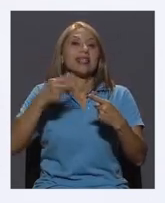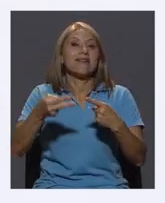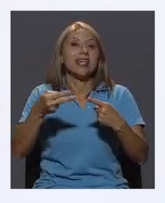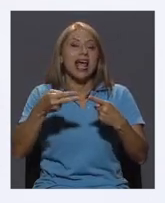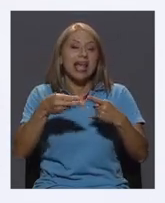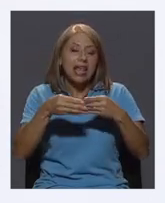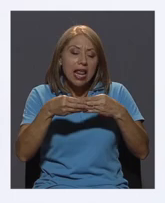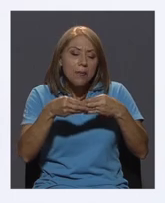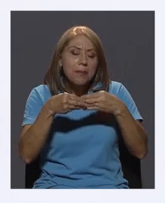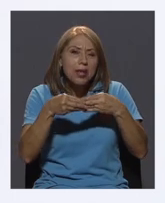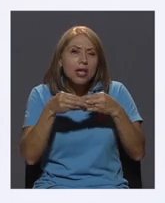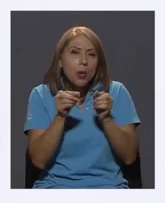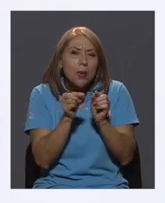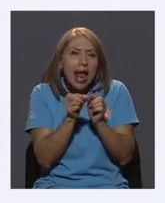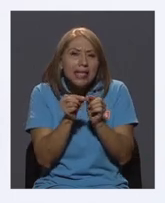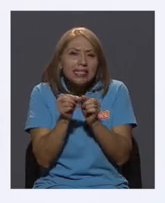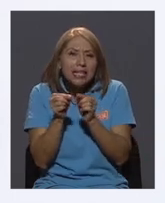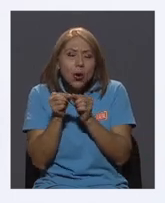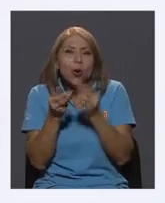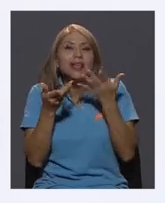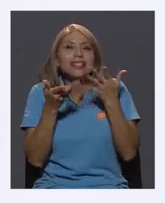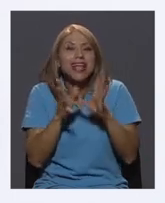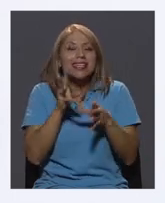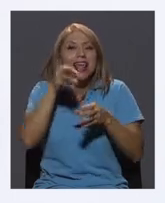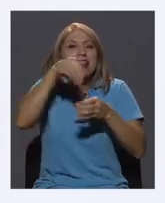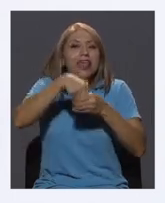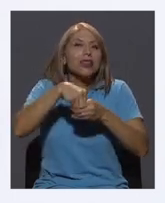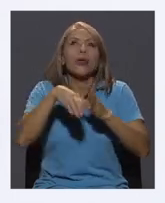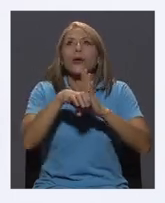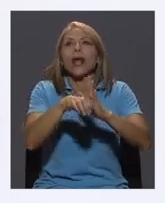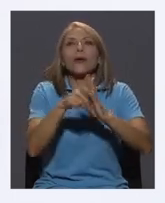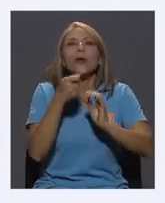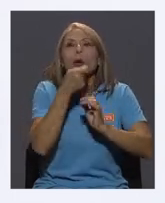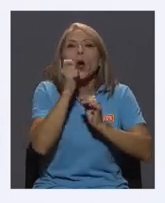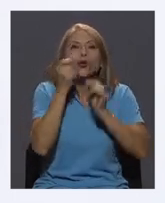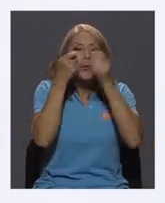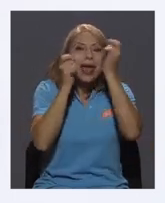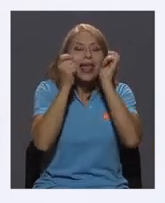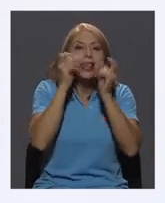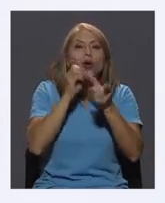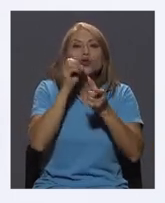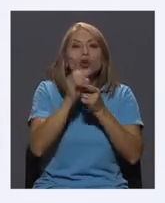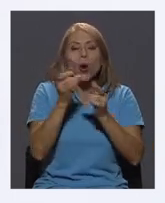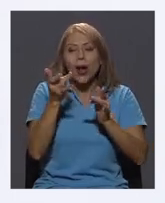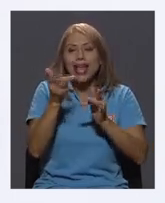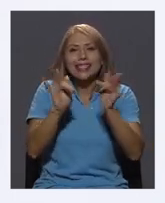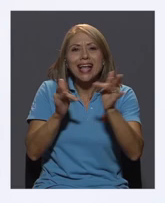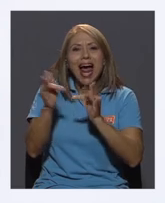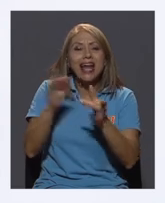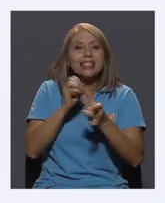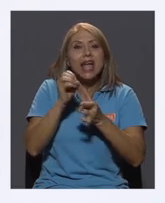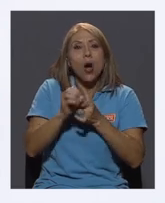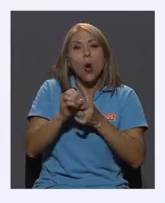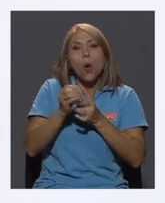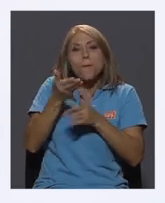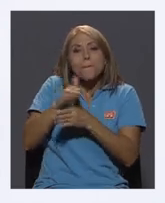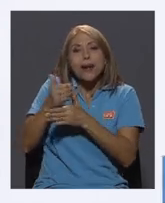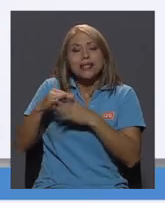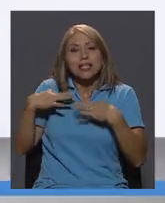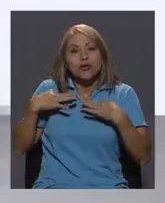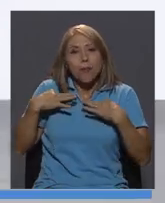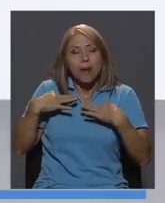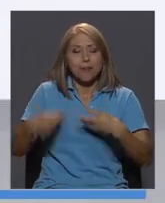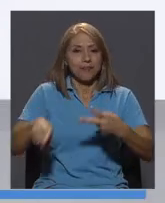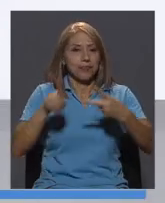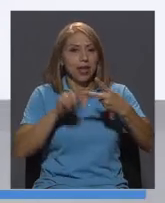produce a estos tamaños como por ejemplo en cosméticos la escarcha fibras de ropa y demás y una secundaria que